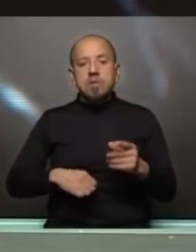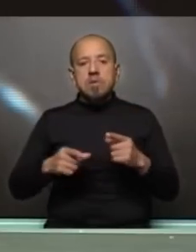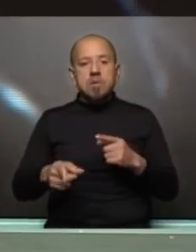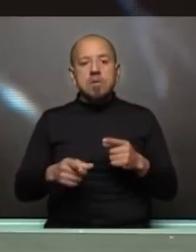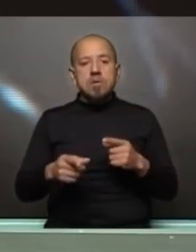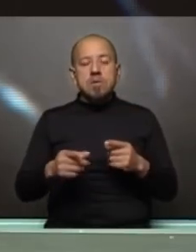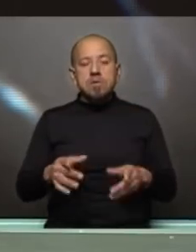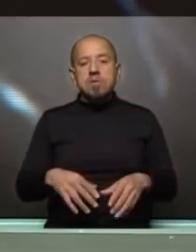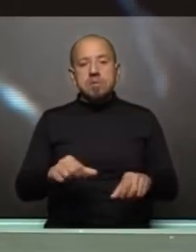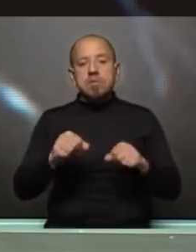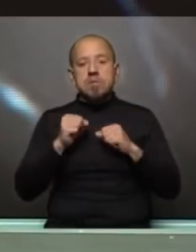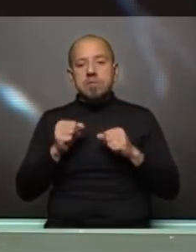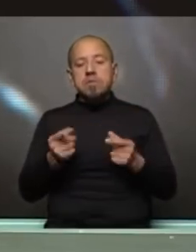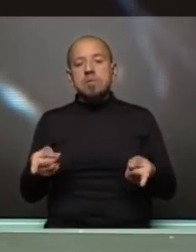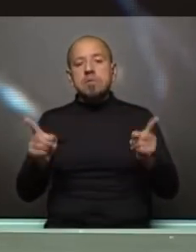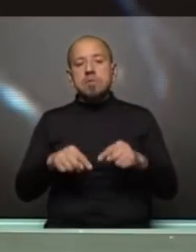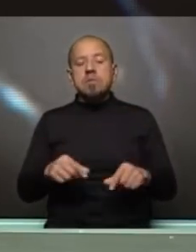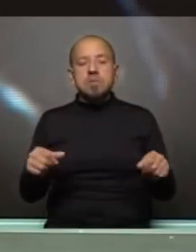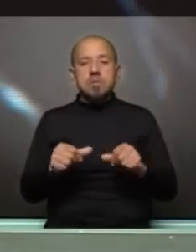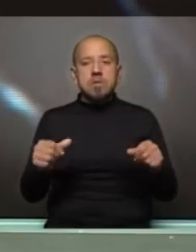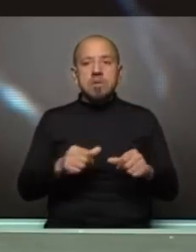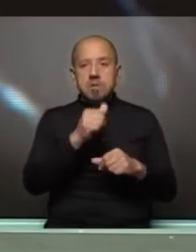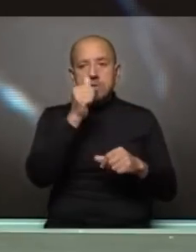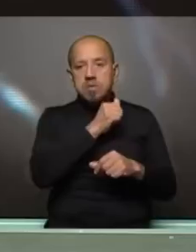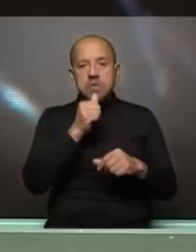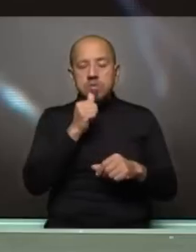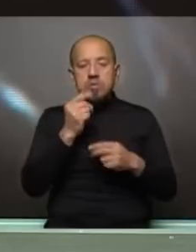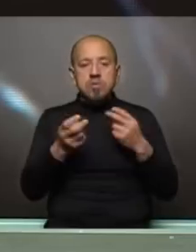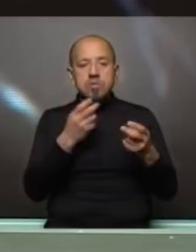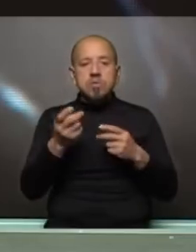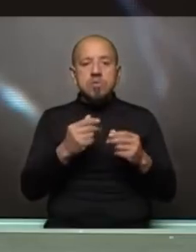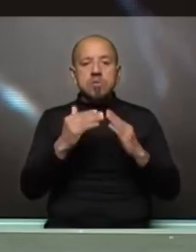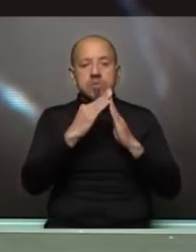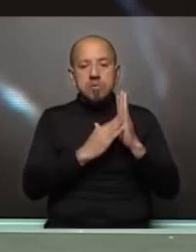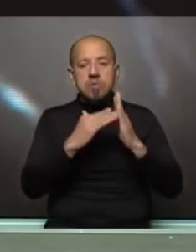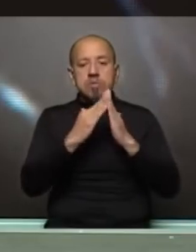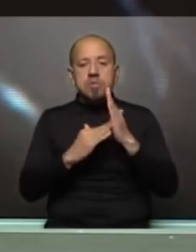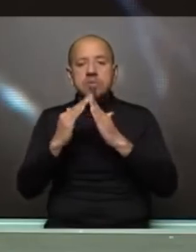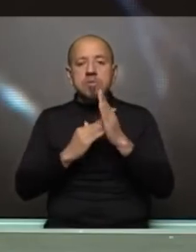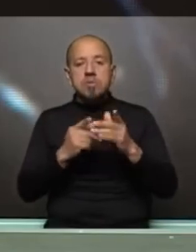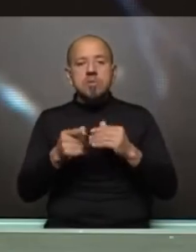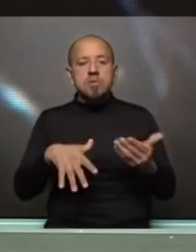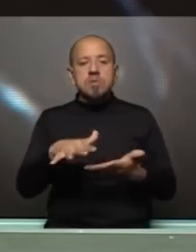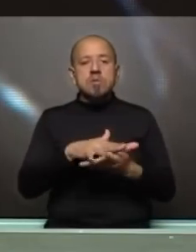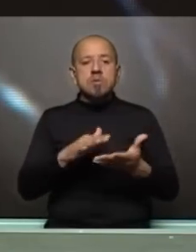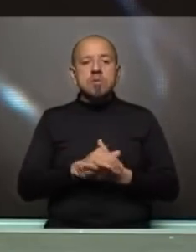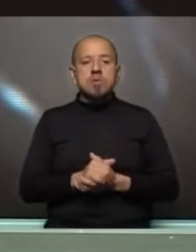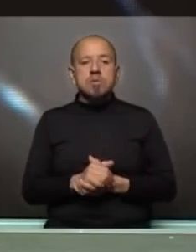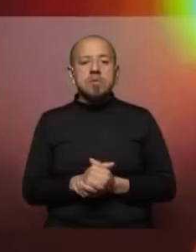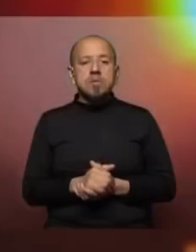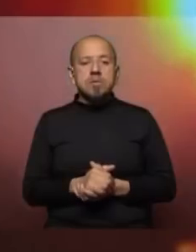retirarse en vez de volver a ver cómo se resuelve el problema del asentamiento el afincamiento de la gente en el barrio